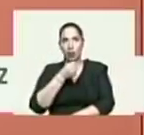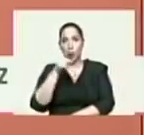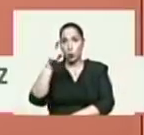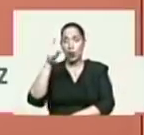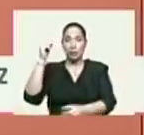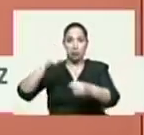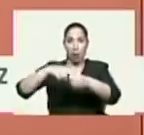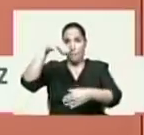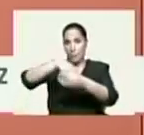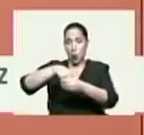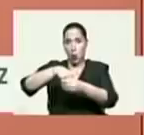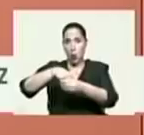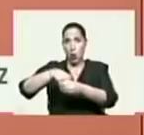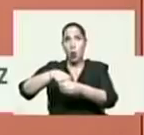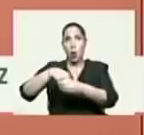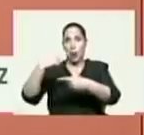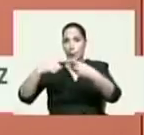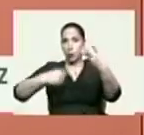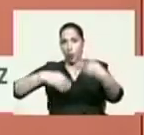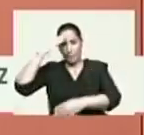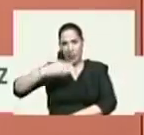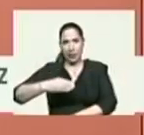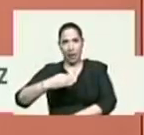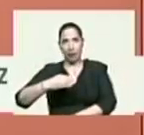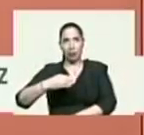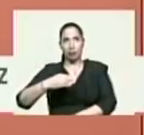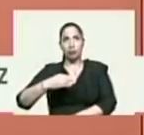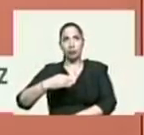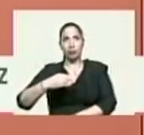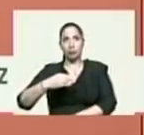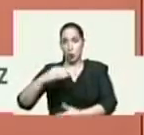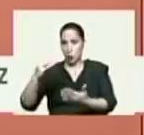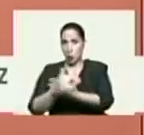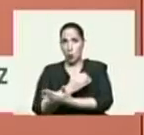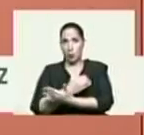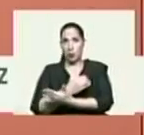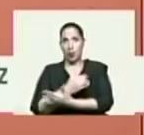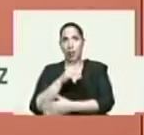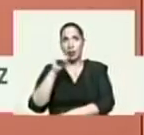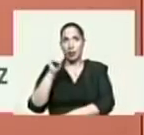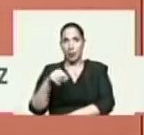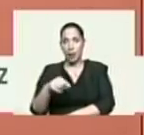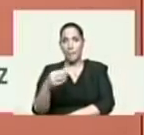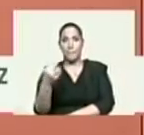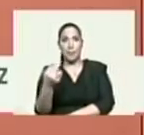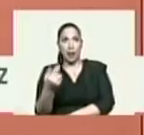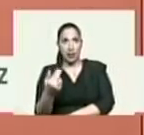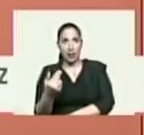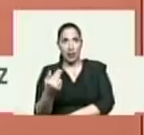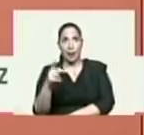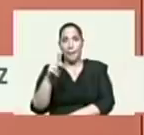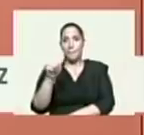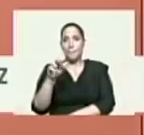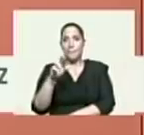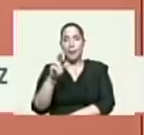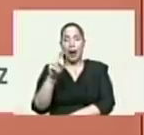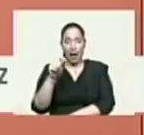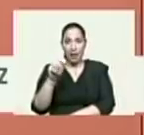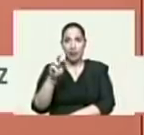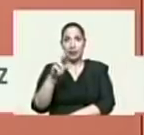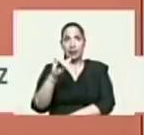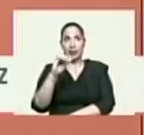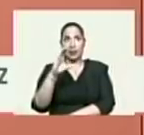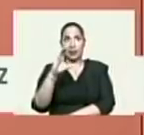golpe, metió a unos militares, a unos capitanes en el golpe. Uno de esos capitanes, por cierto, era pareja de Patricia Poleo. Por eso es que Patricia Poleo lo odia tanto.